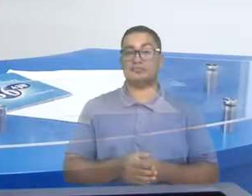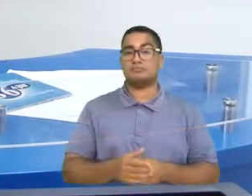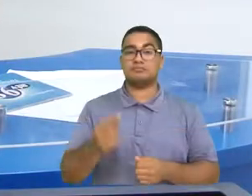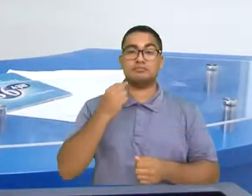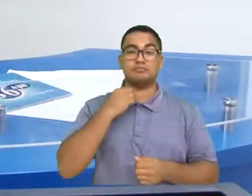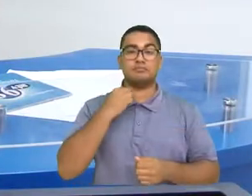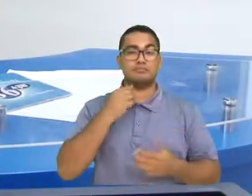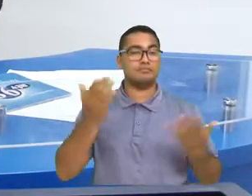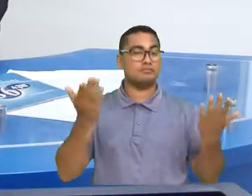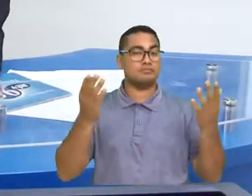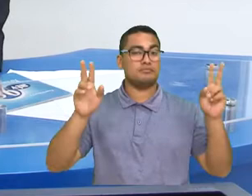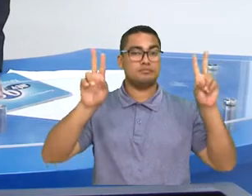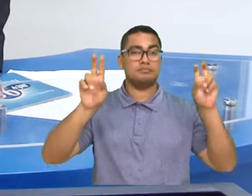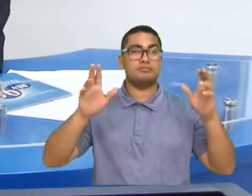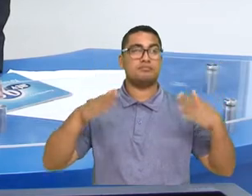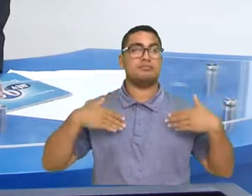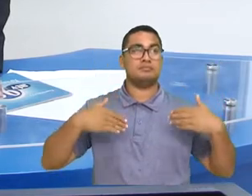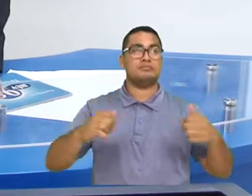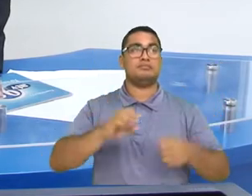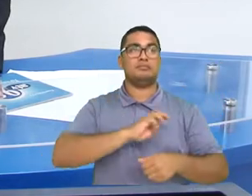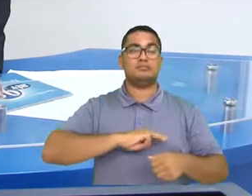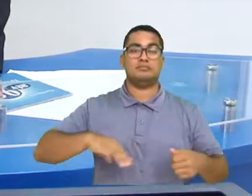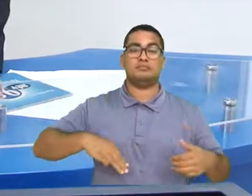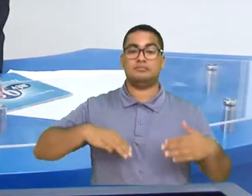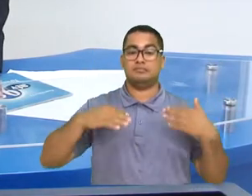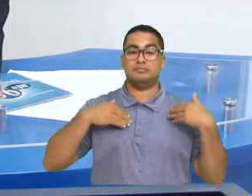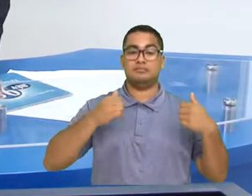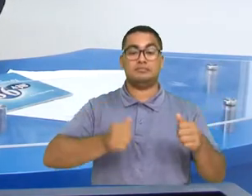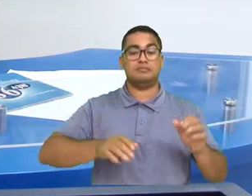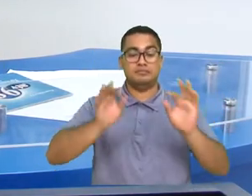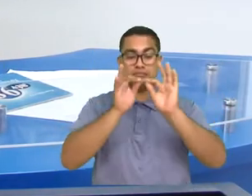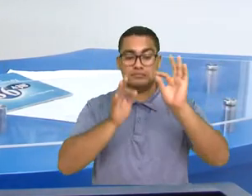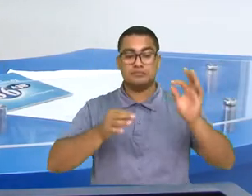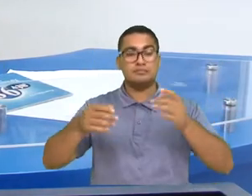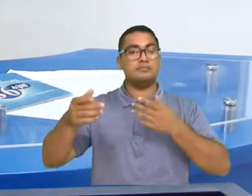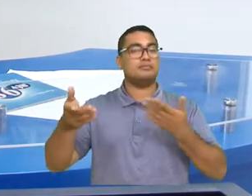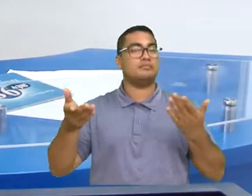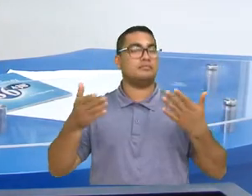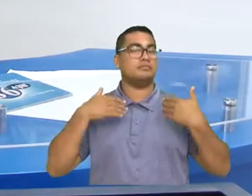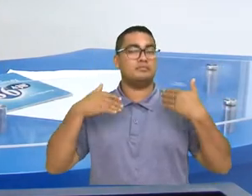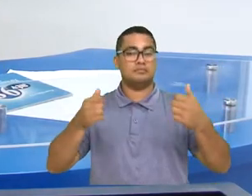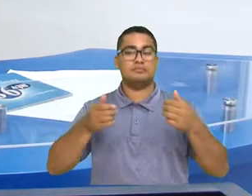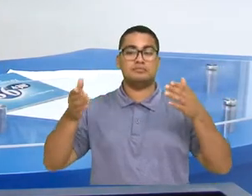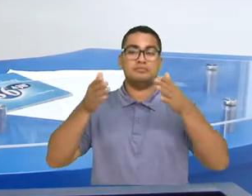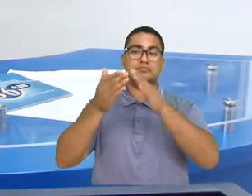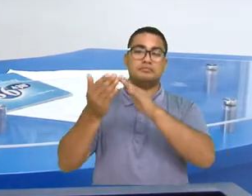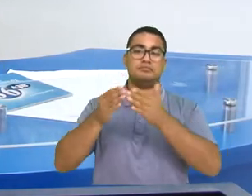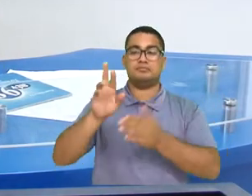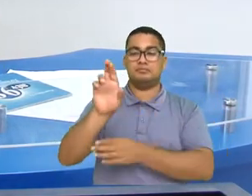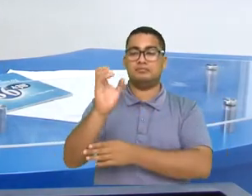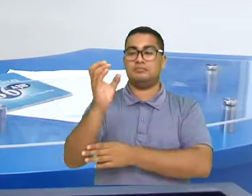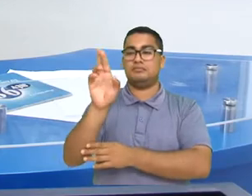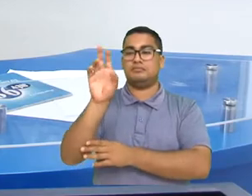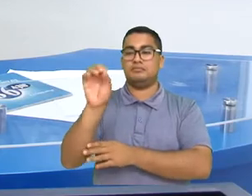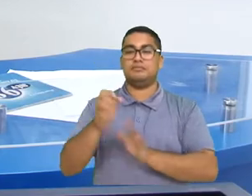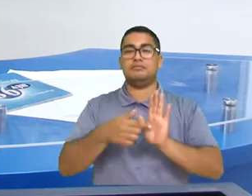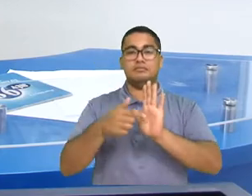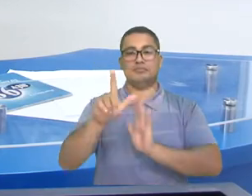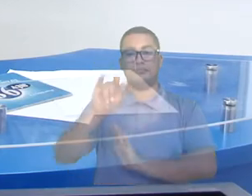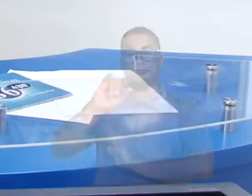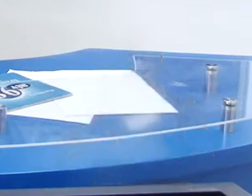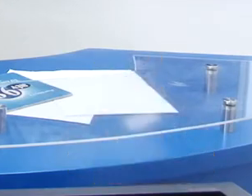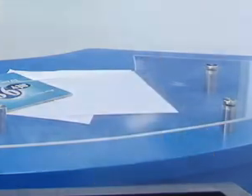Siempre en el ámbito de la salud, el Ministerio de la Salud organizó Feria de Salud en el barrio El Recreo. Liz Escoto con más